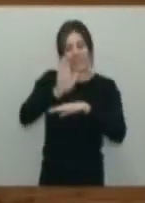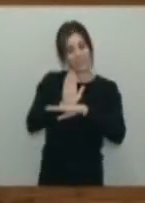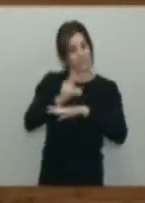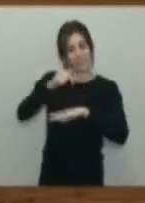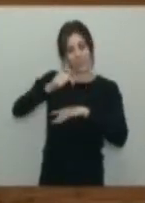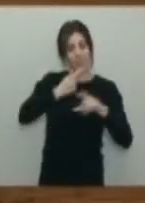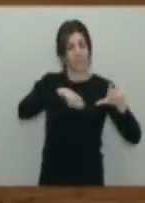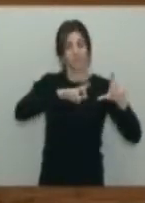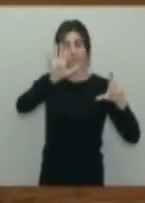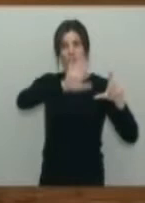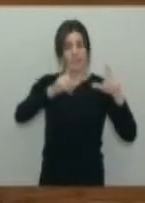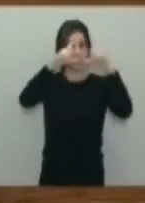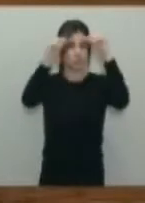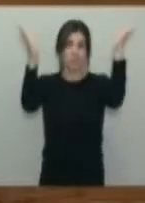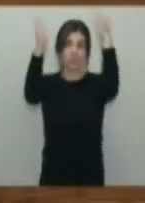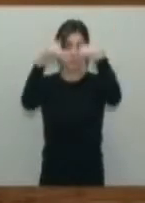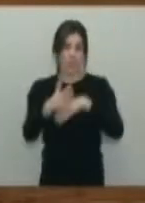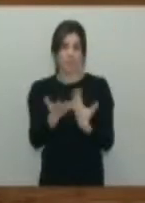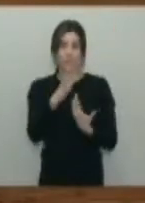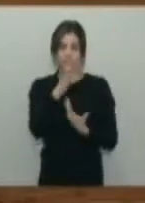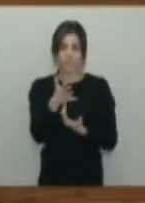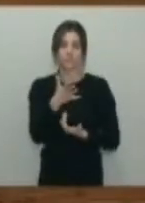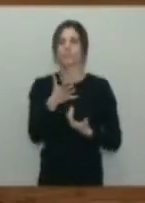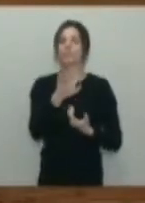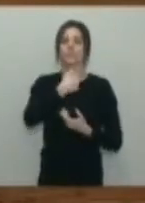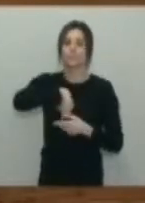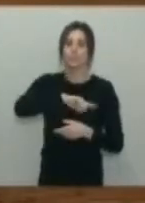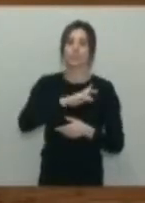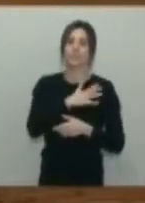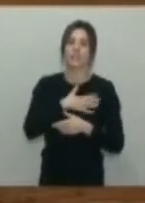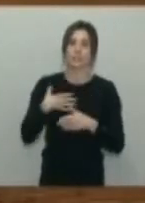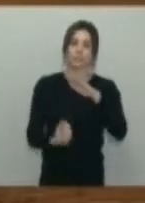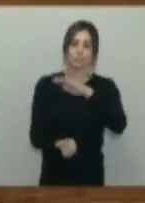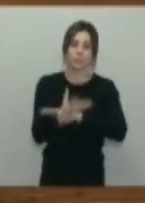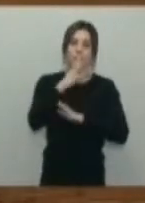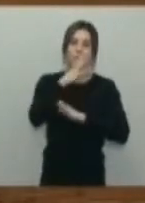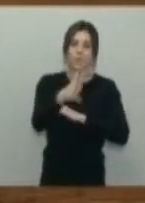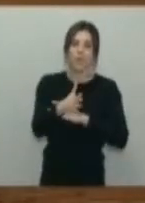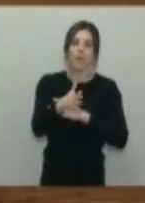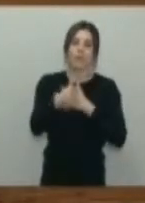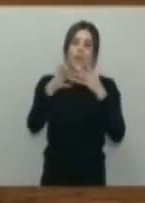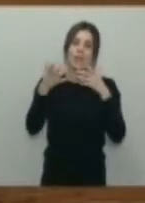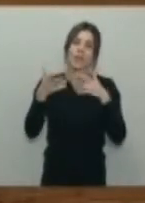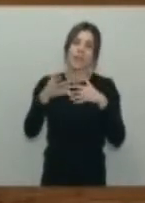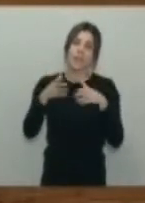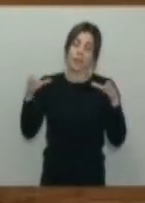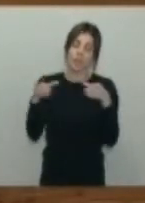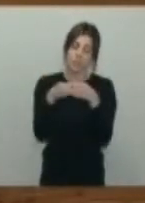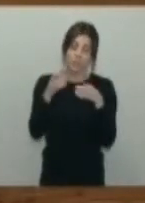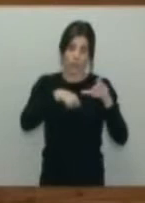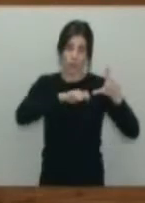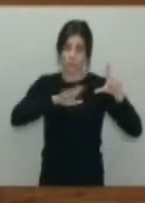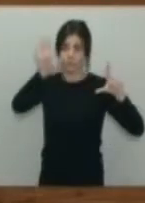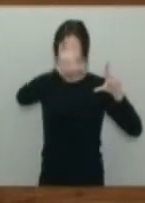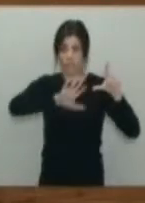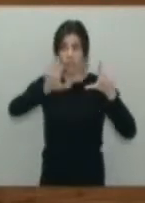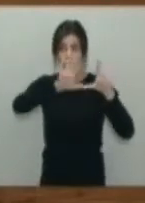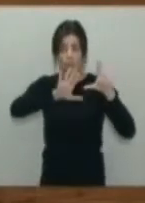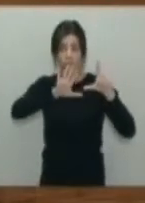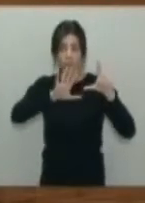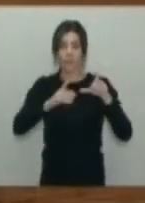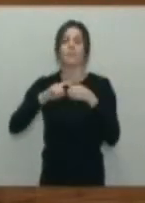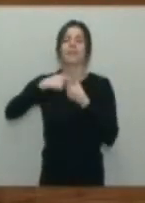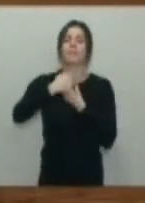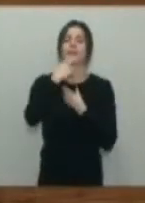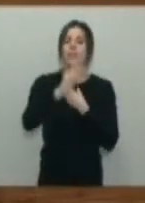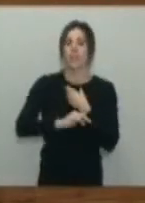con lo establecido en la ley, formará parte de este Consejo un representante designado por cada uno de los consejos autonómicos que se constituyan. Pero aquí no se ha constituido